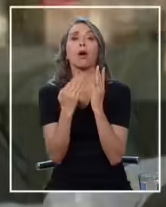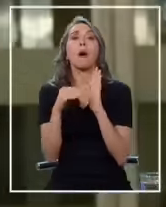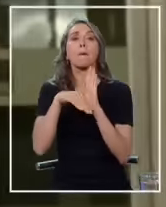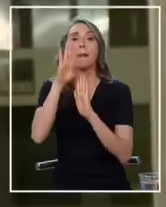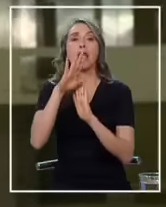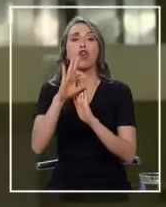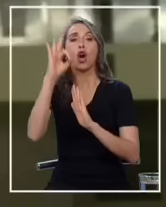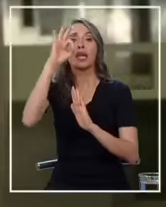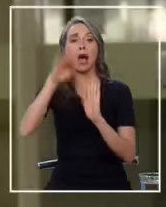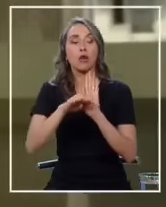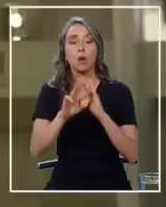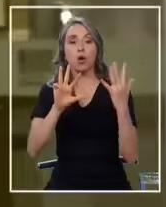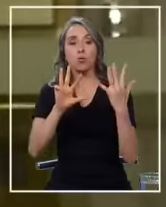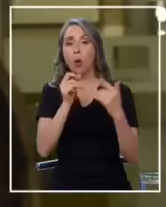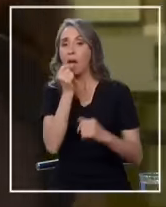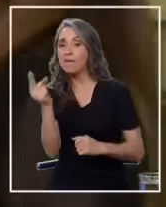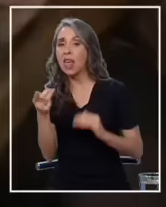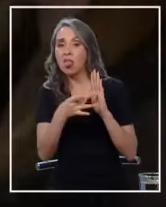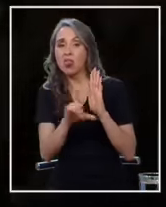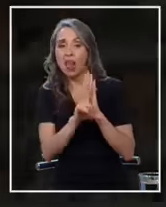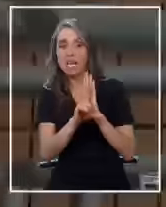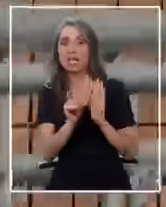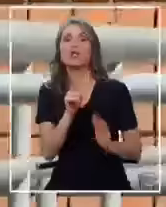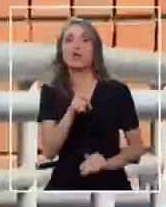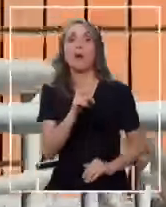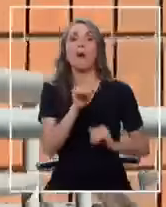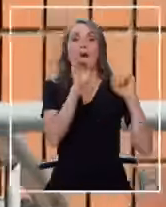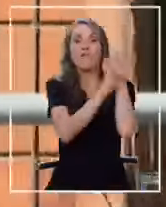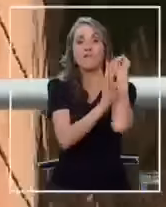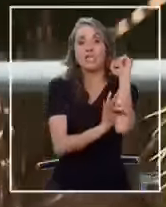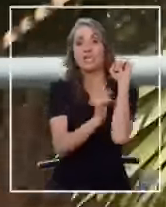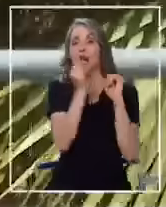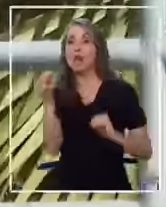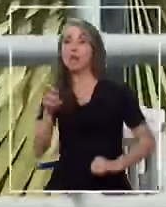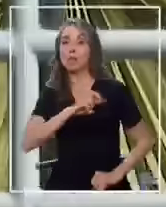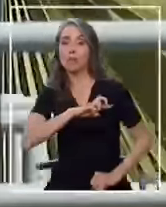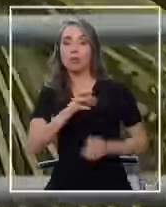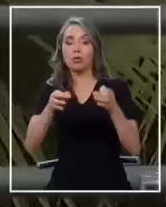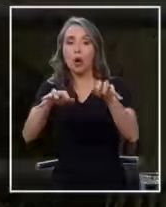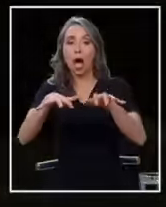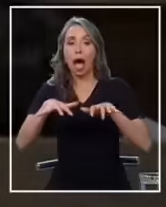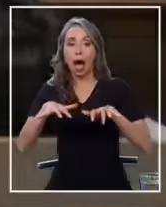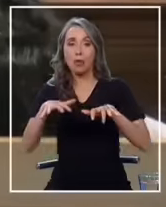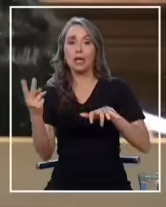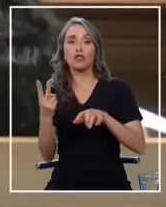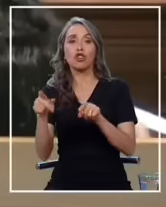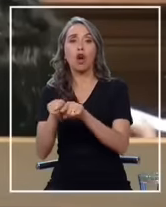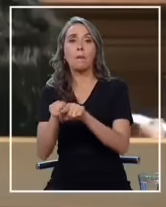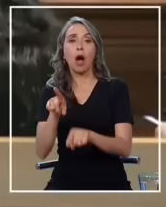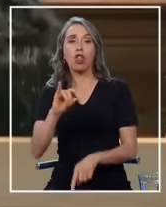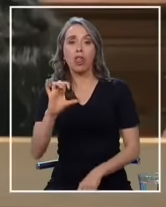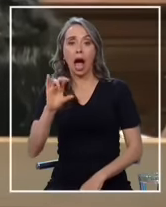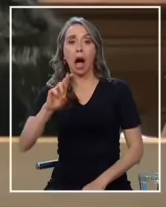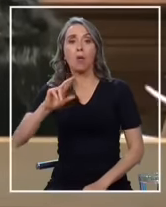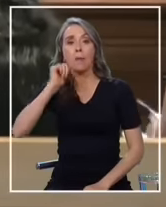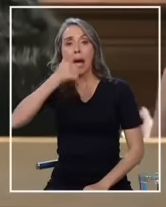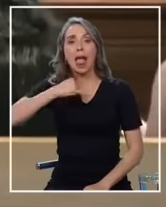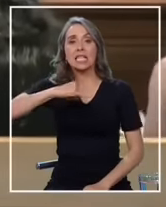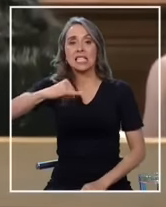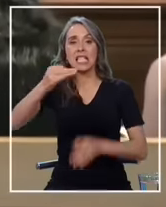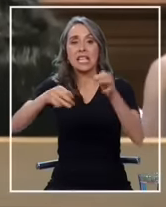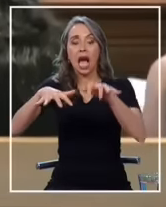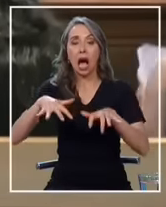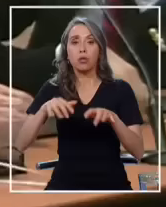grado mínimo. 9 delitos imputó la Fiscalía a los hermanos Sauer en una audiencia de formalización que continuará este martes